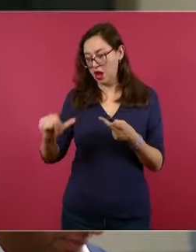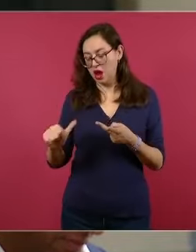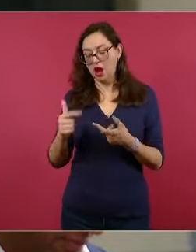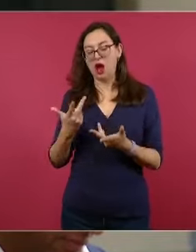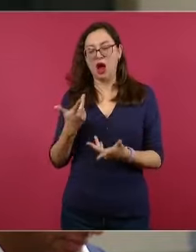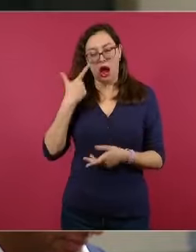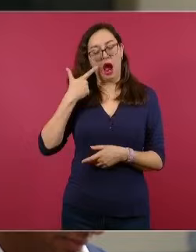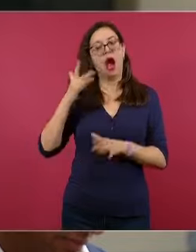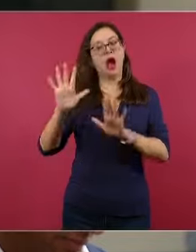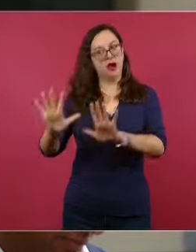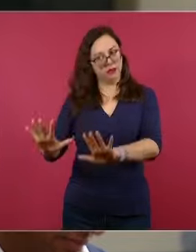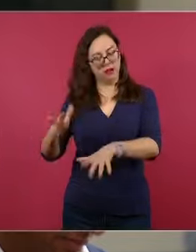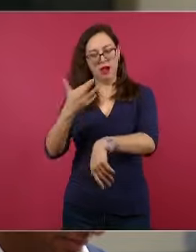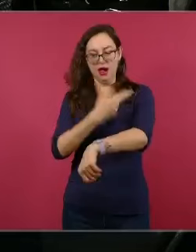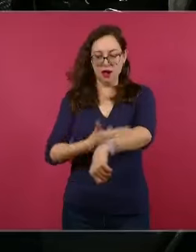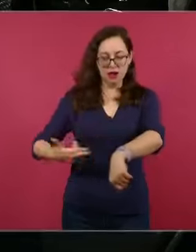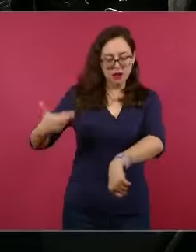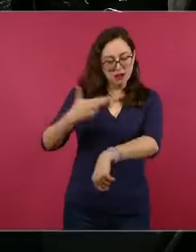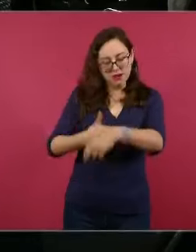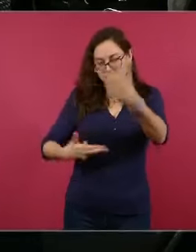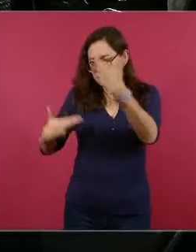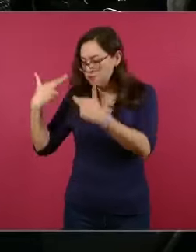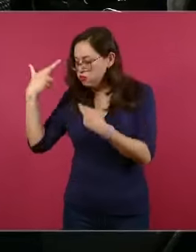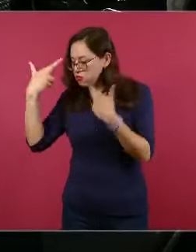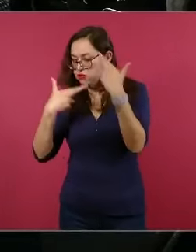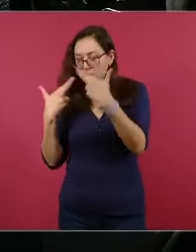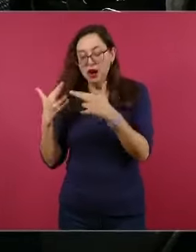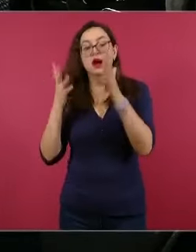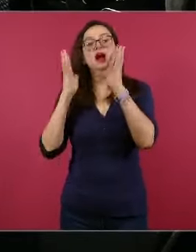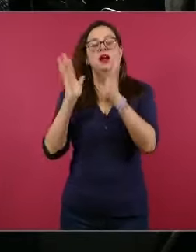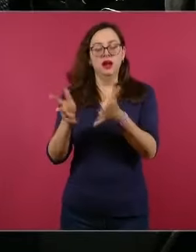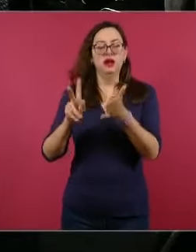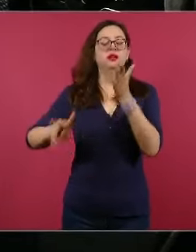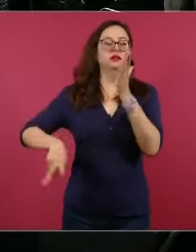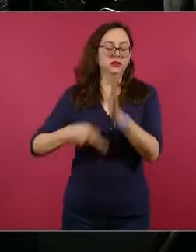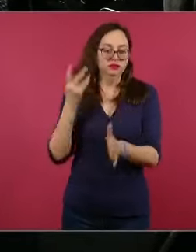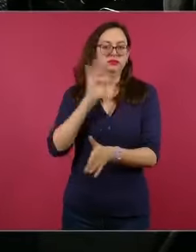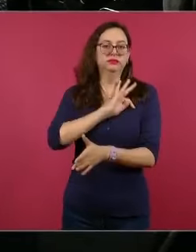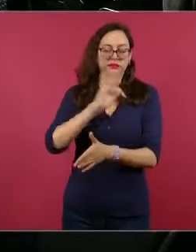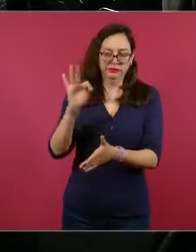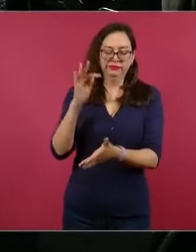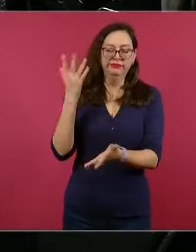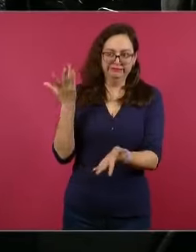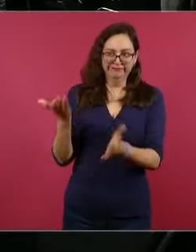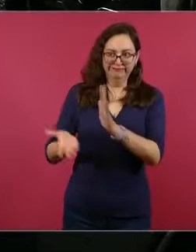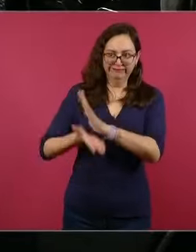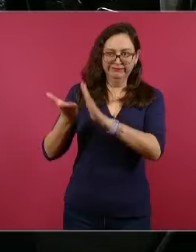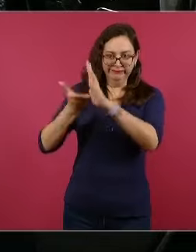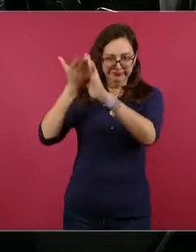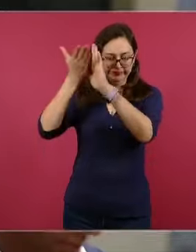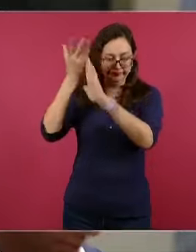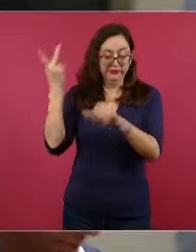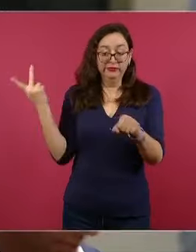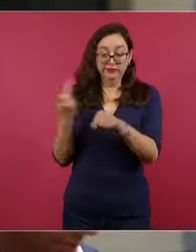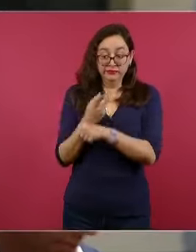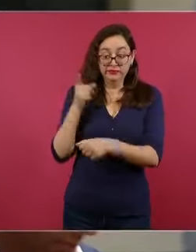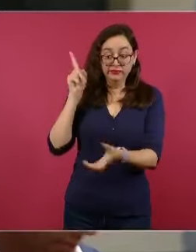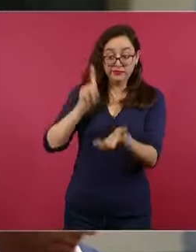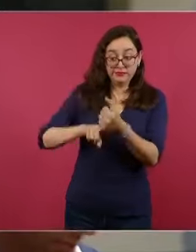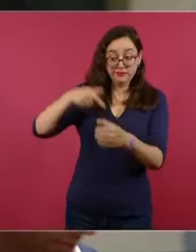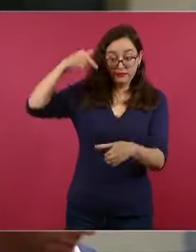actividades para la construcción debido a que se se dictaminó que estos pozos únicamente eran de exploración y no de